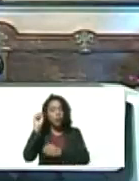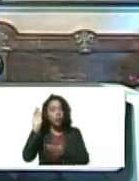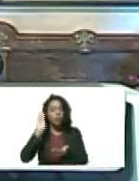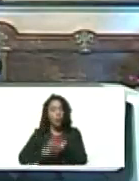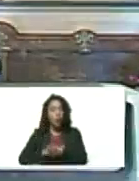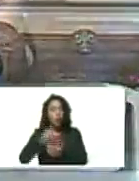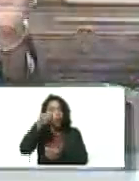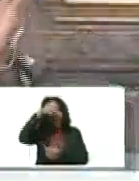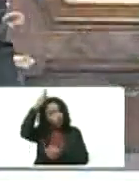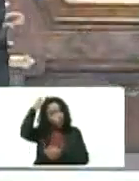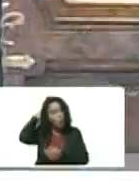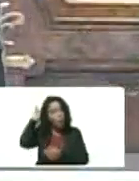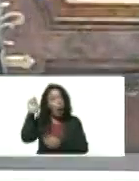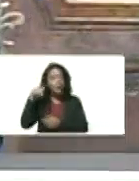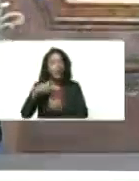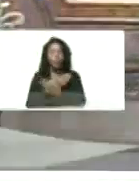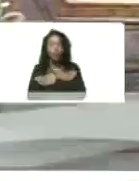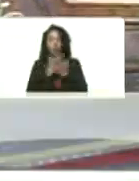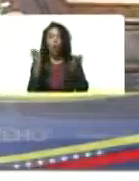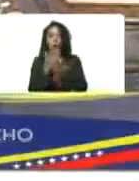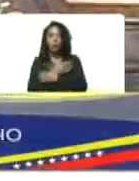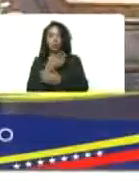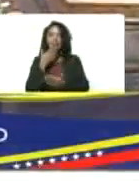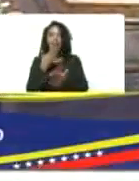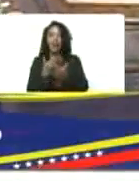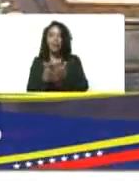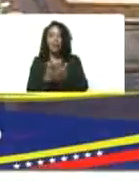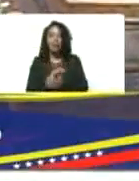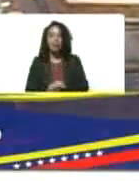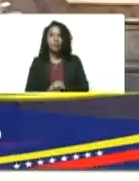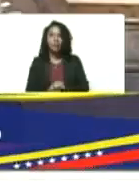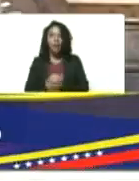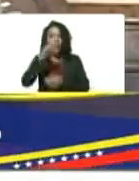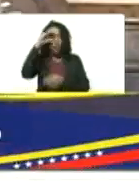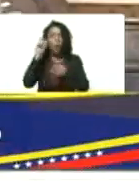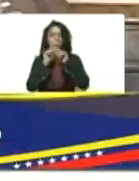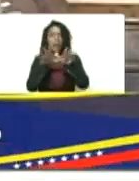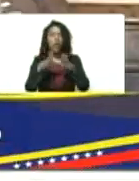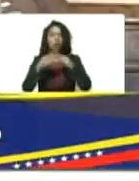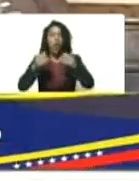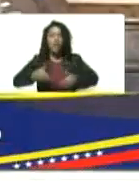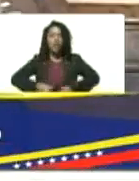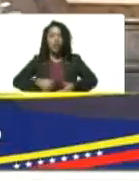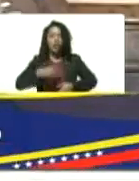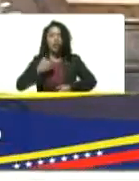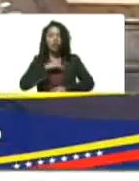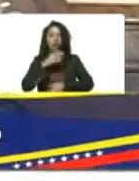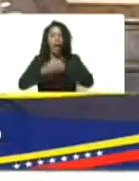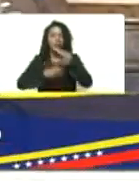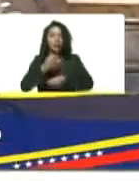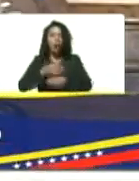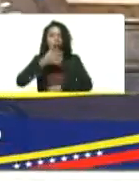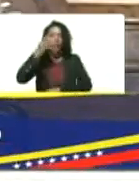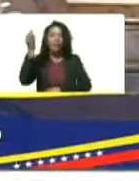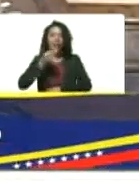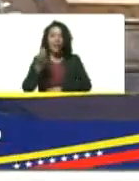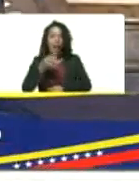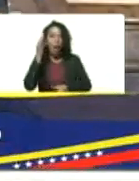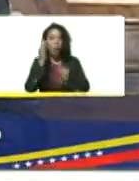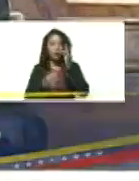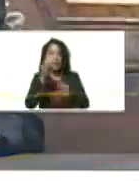aquí estamos a sus órdenes muchas gracias que dios bendiga a todo el esfuerzo que estamos haciendo por la verdad y la